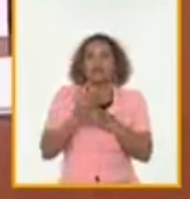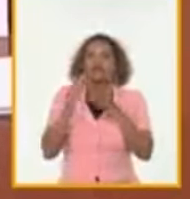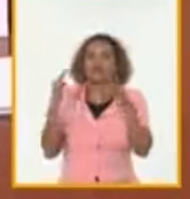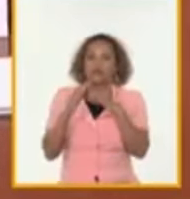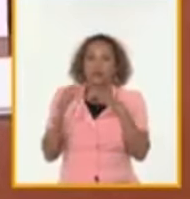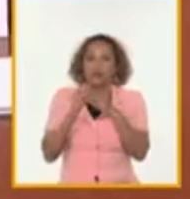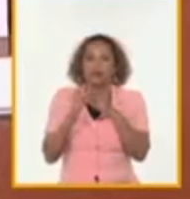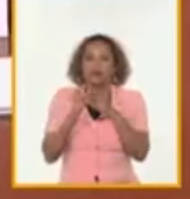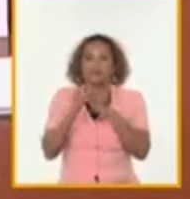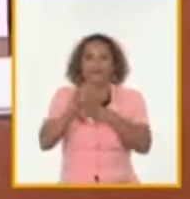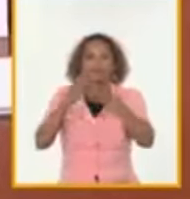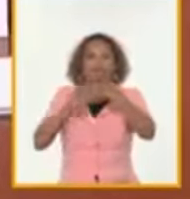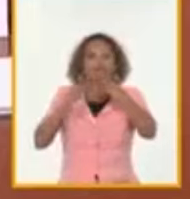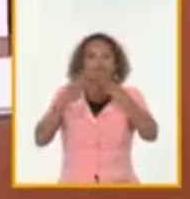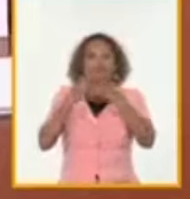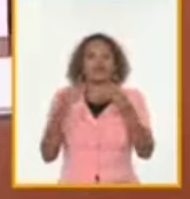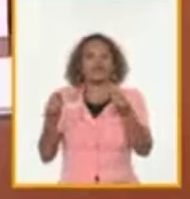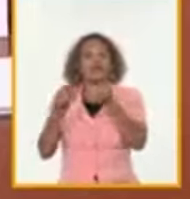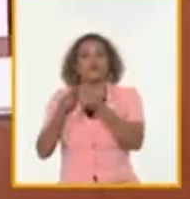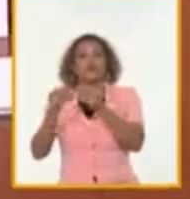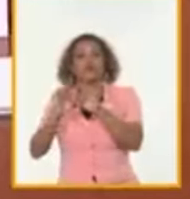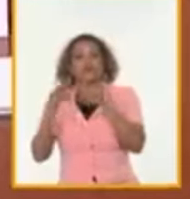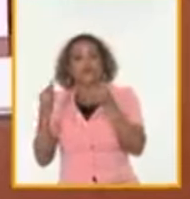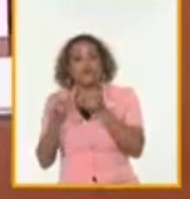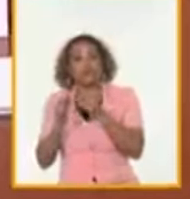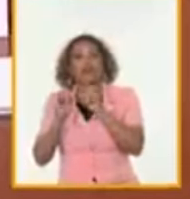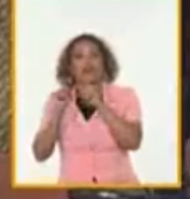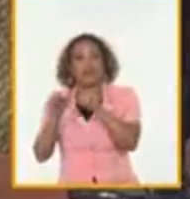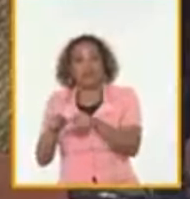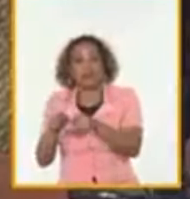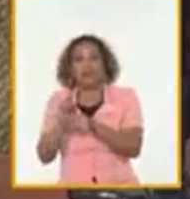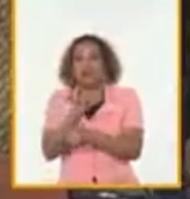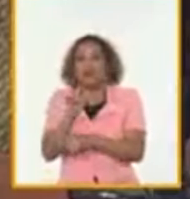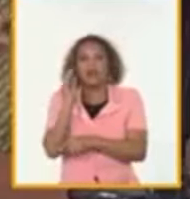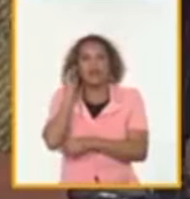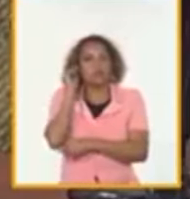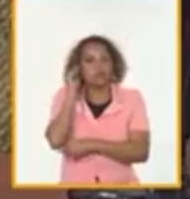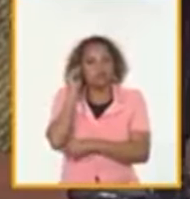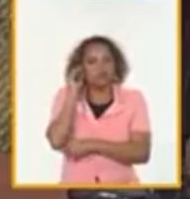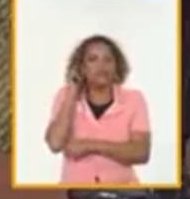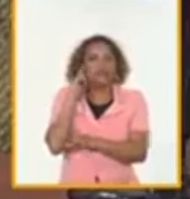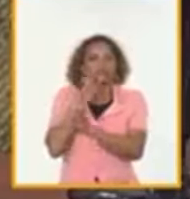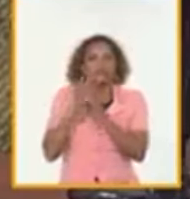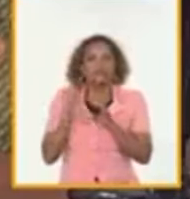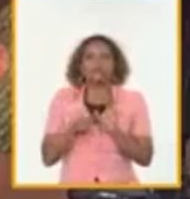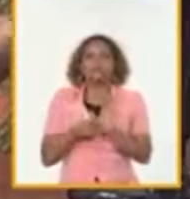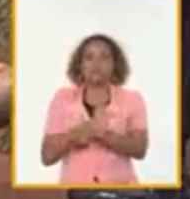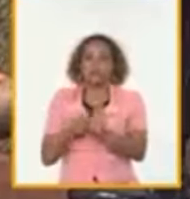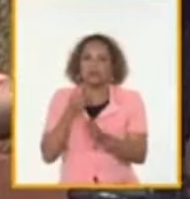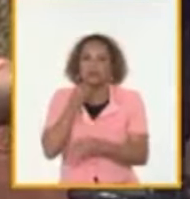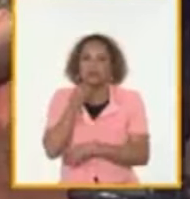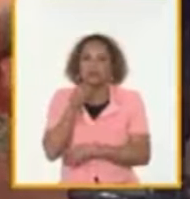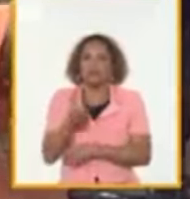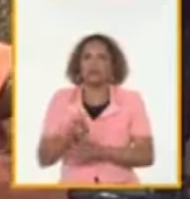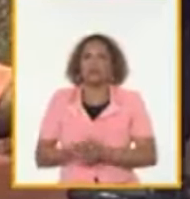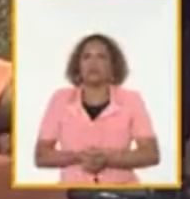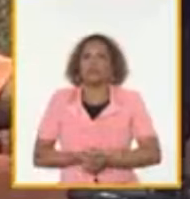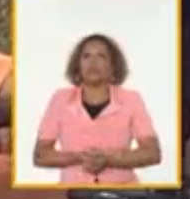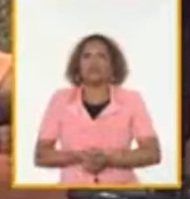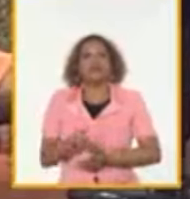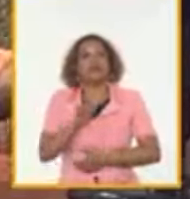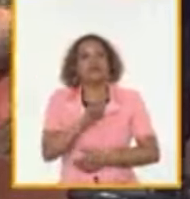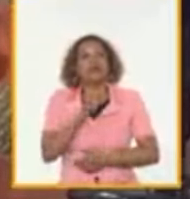su familia y Allí están aplicando la la ciencia también y demostrando cuánto más se puede hacer estamos llevando